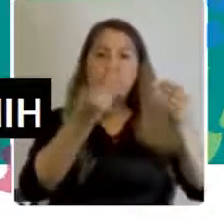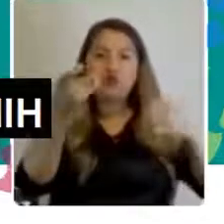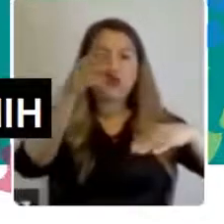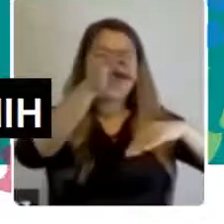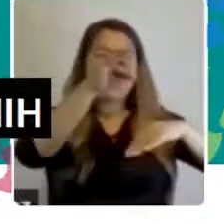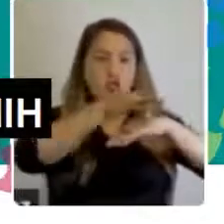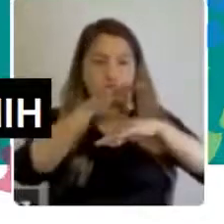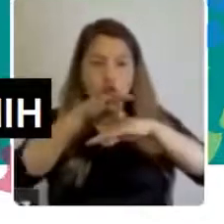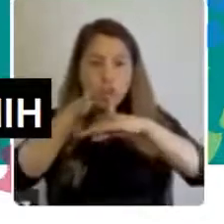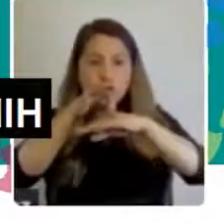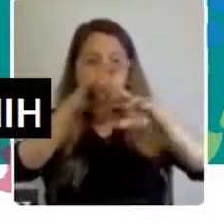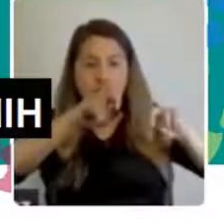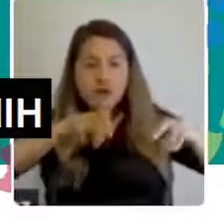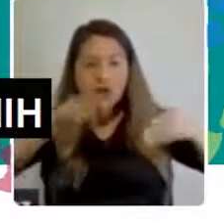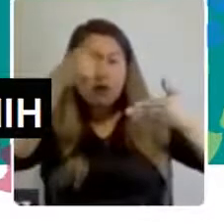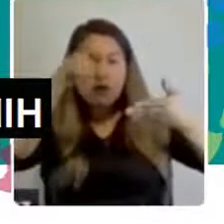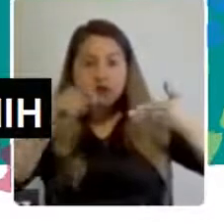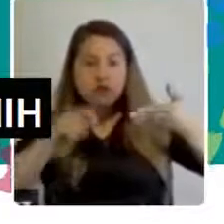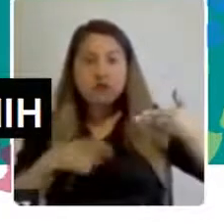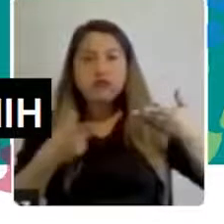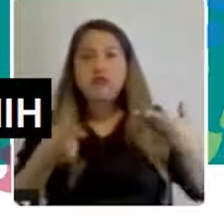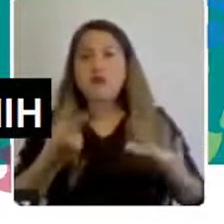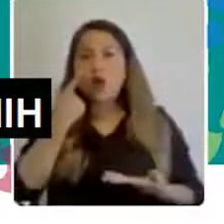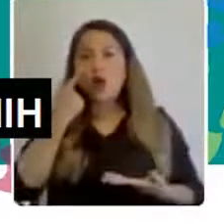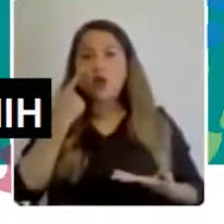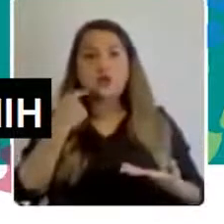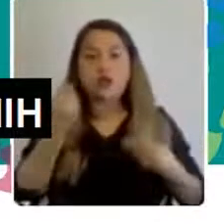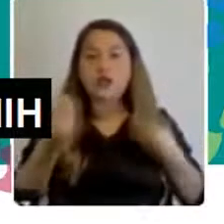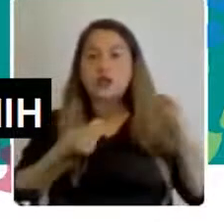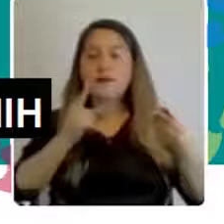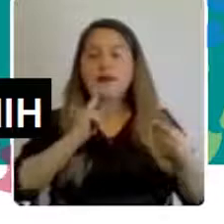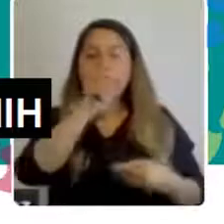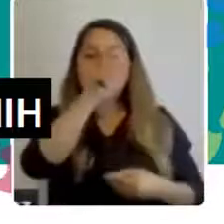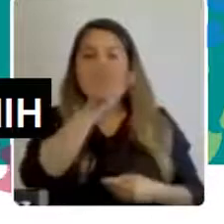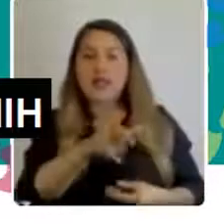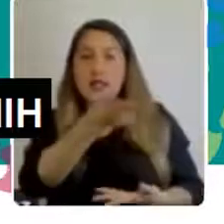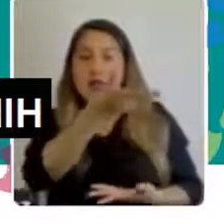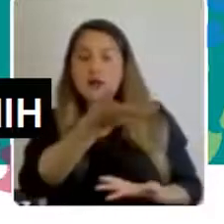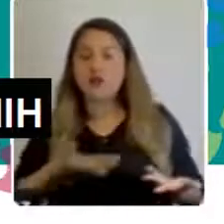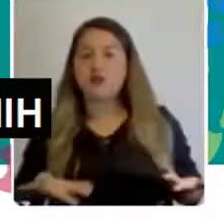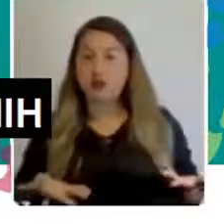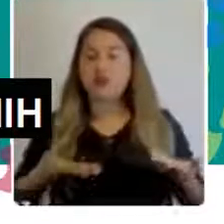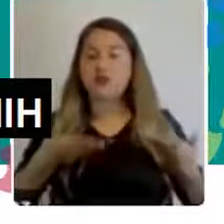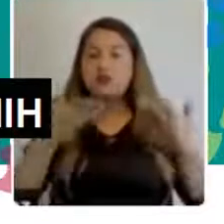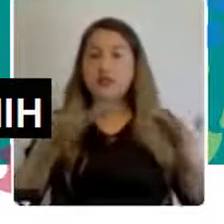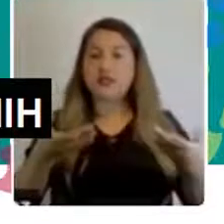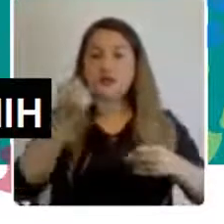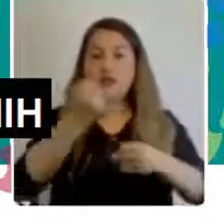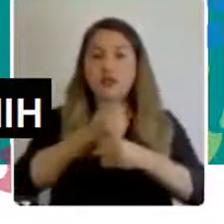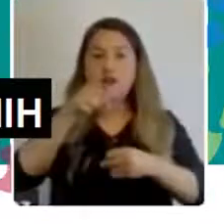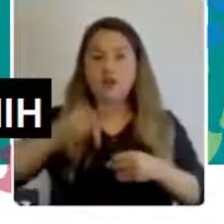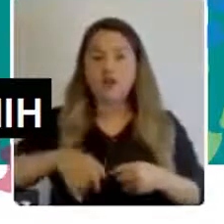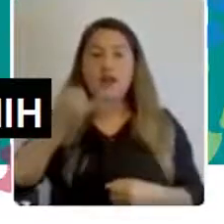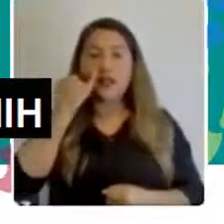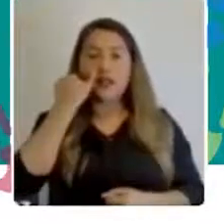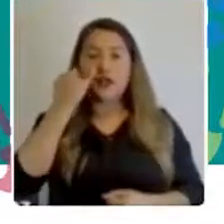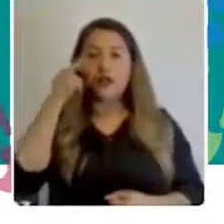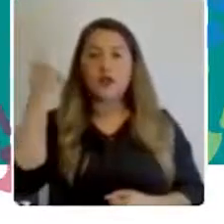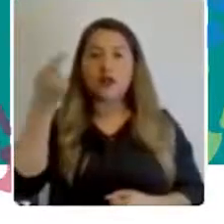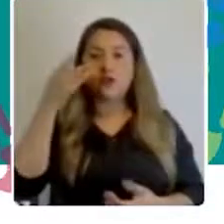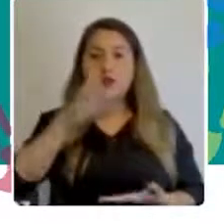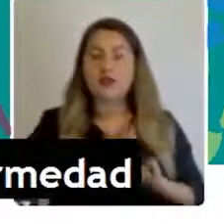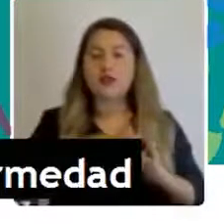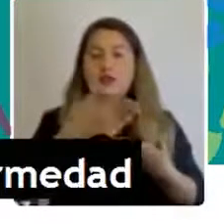Lo que estamos trabajando actualmente en el Instituto Nacional de Salud es tratar